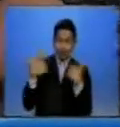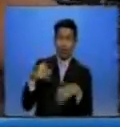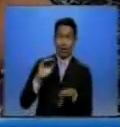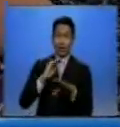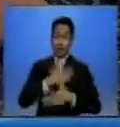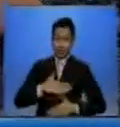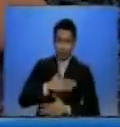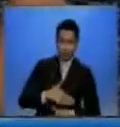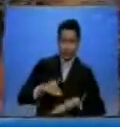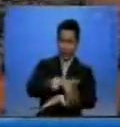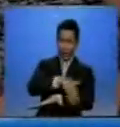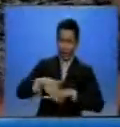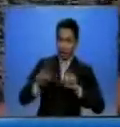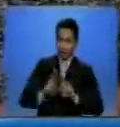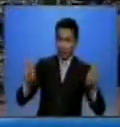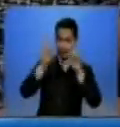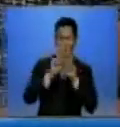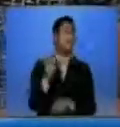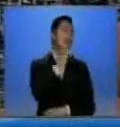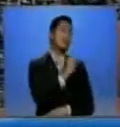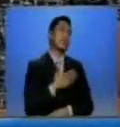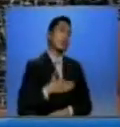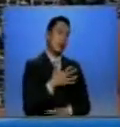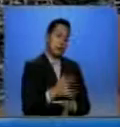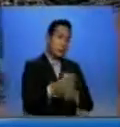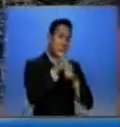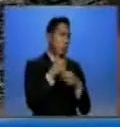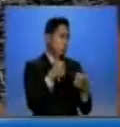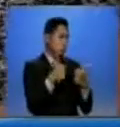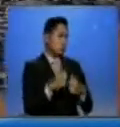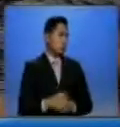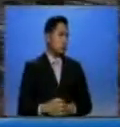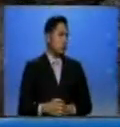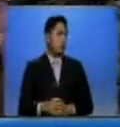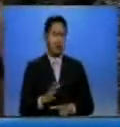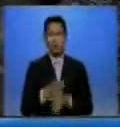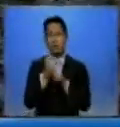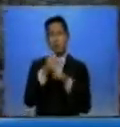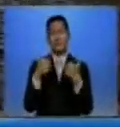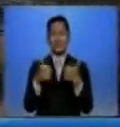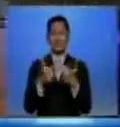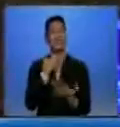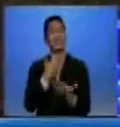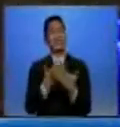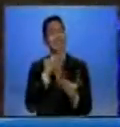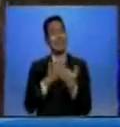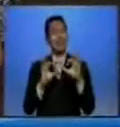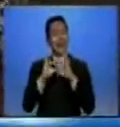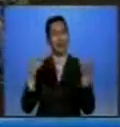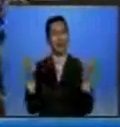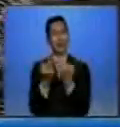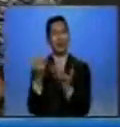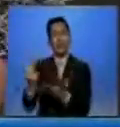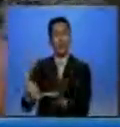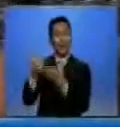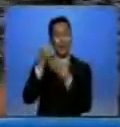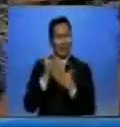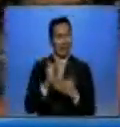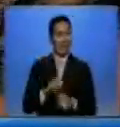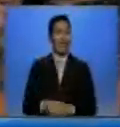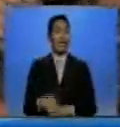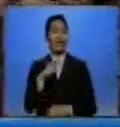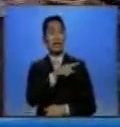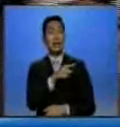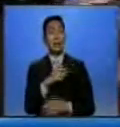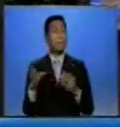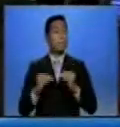disfrutar también del bulevar? Sí, sí, porque hay mucha seguridad también. Mucha seguridad también. Muchas gracias a la familia también que nos está ayudando. Ahí tenemos